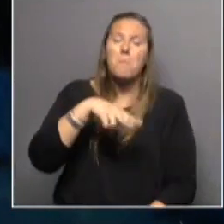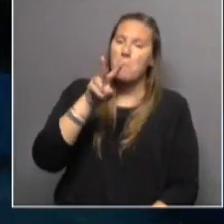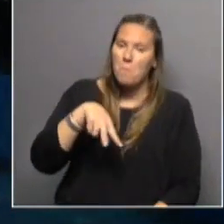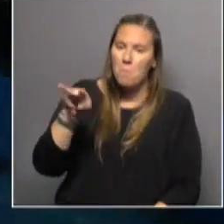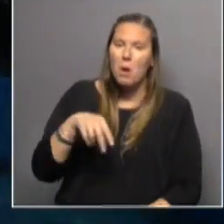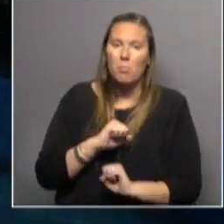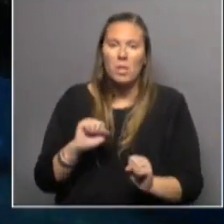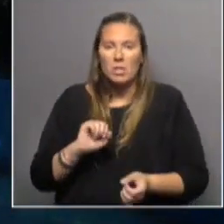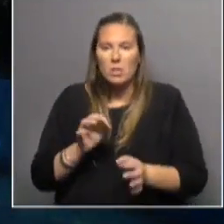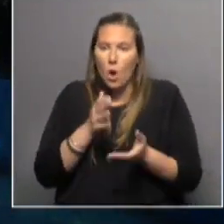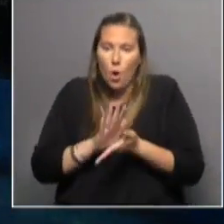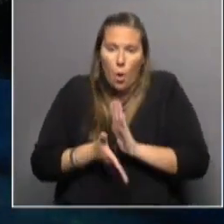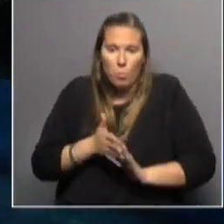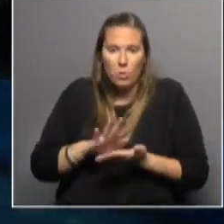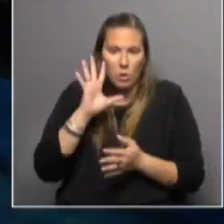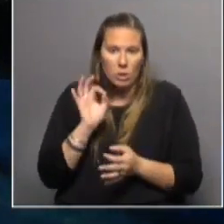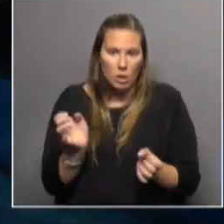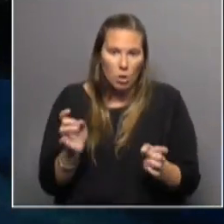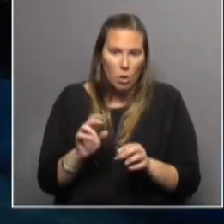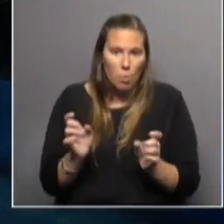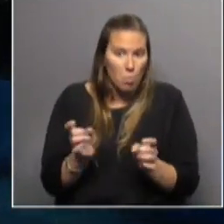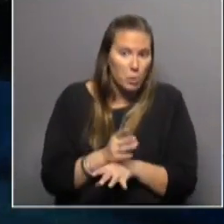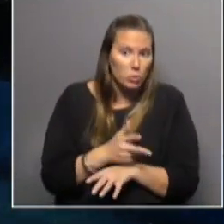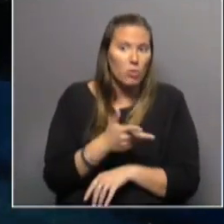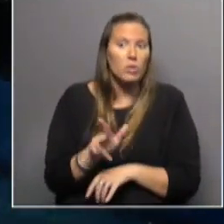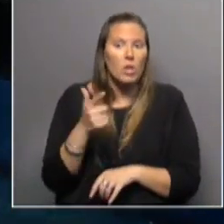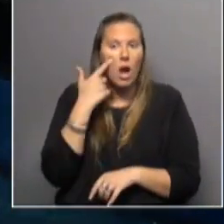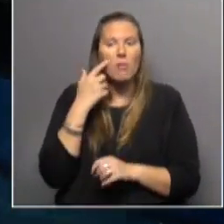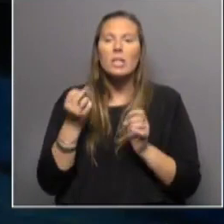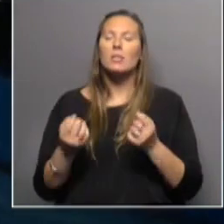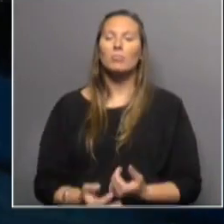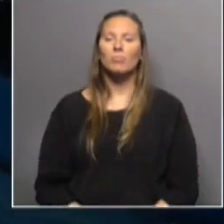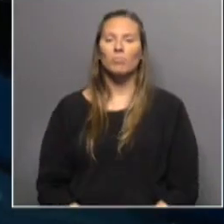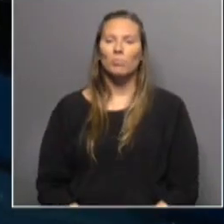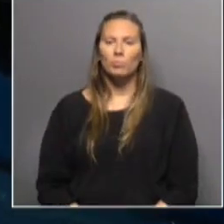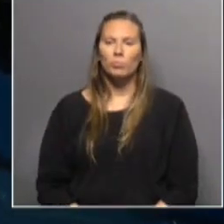podés acomodar. Creo que ya lo tenemos de vuelta. Bueno, vayamos a ver si lo seguimos viendo.